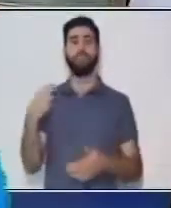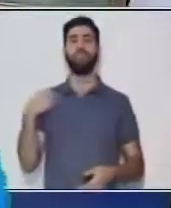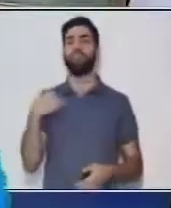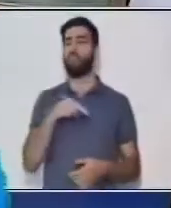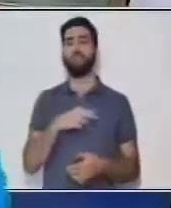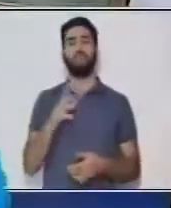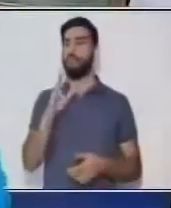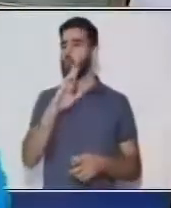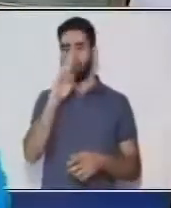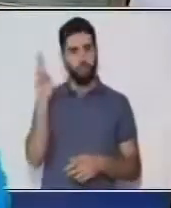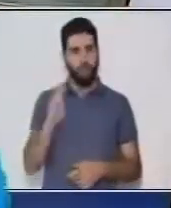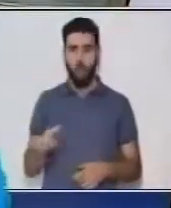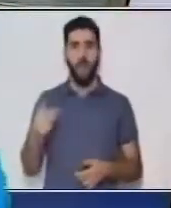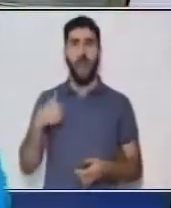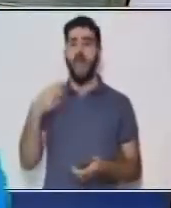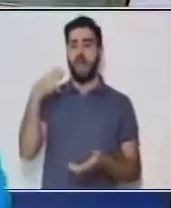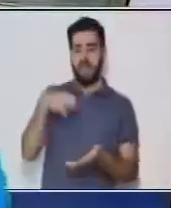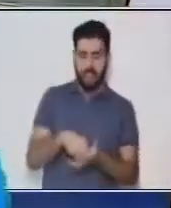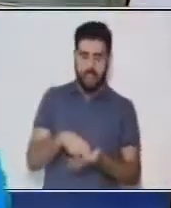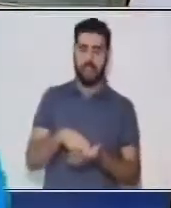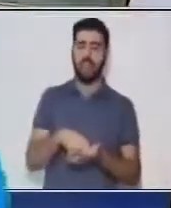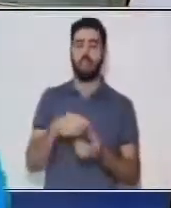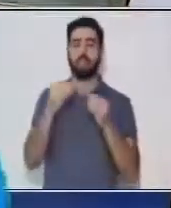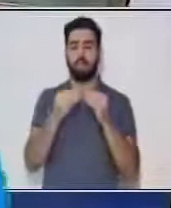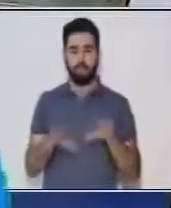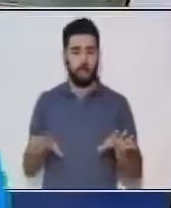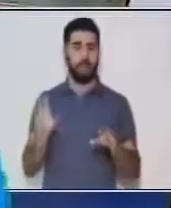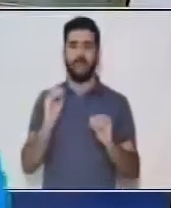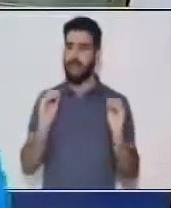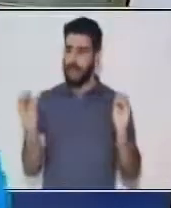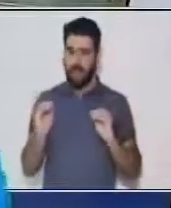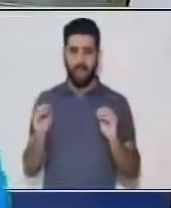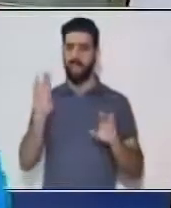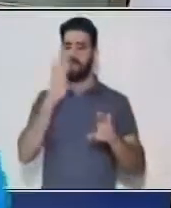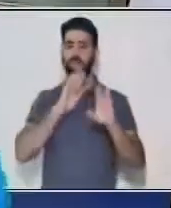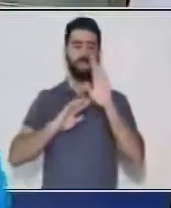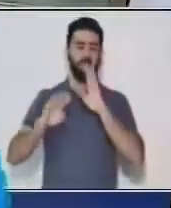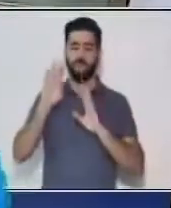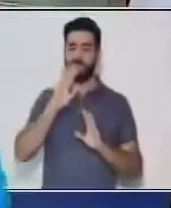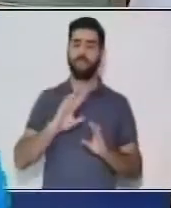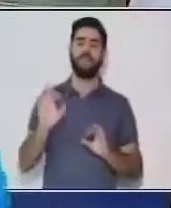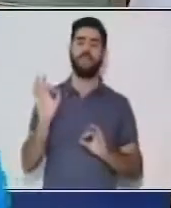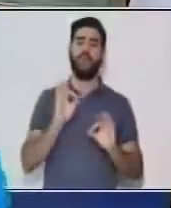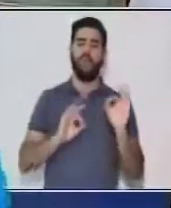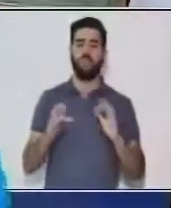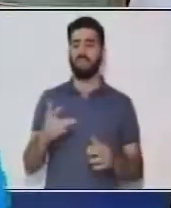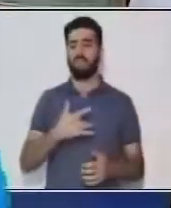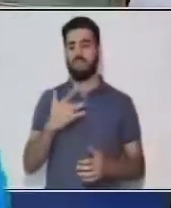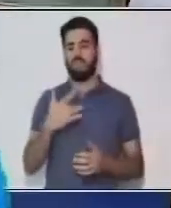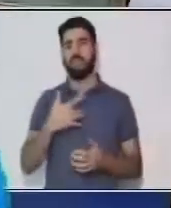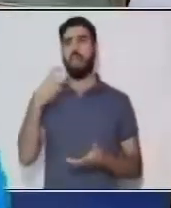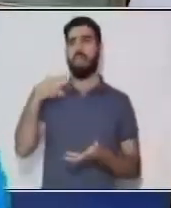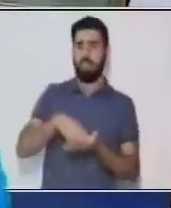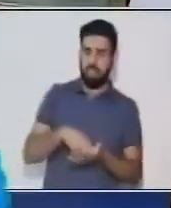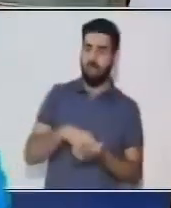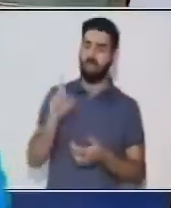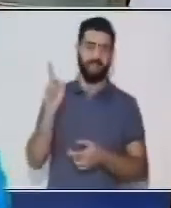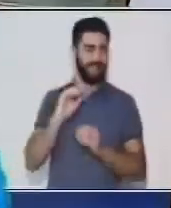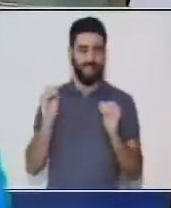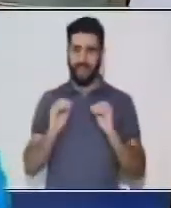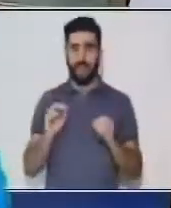Así estemos en una situación de frustración, que nos sintamos derrotados, siempre debemos de